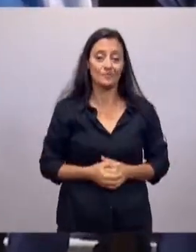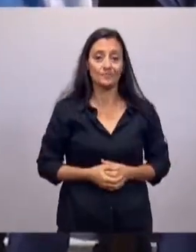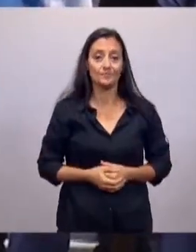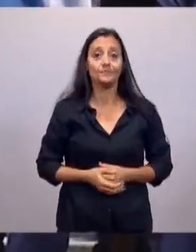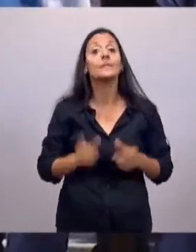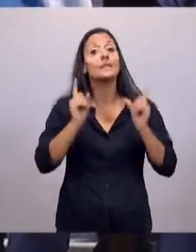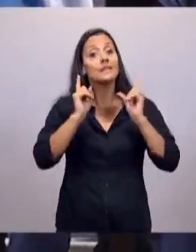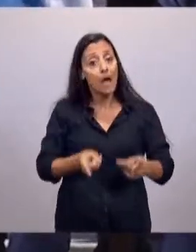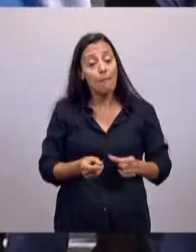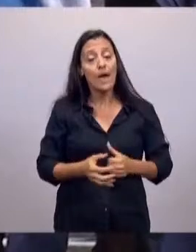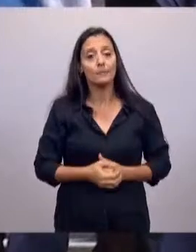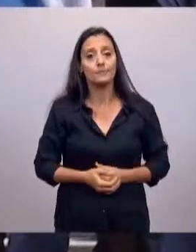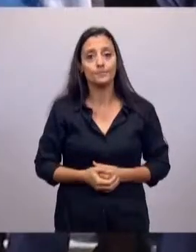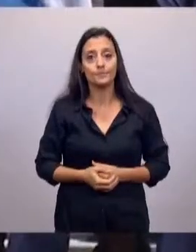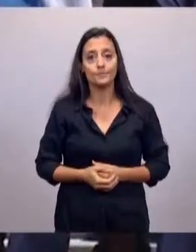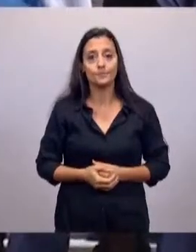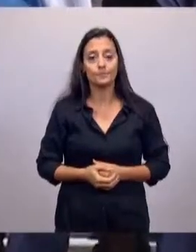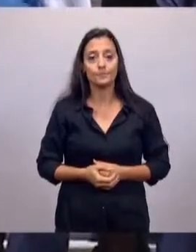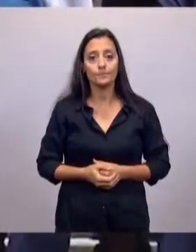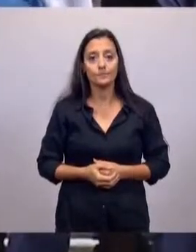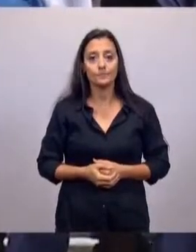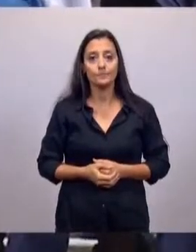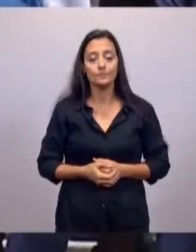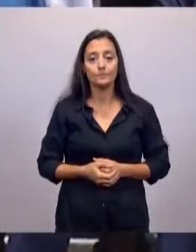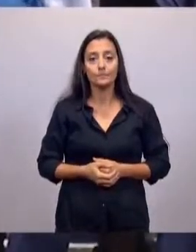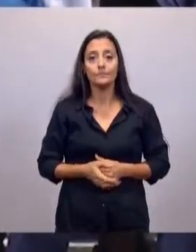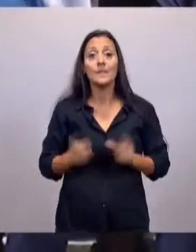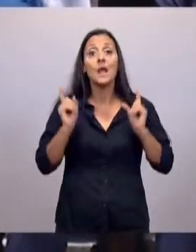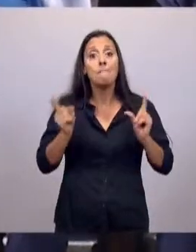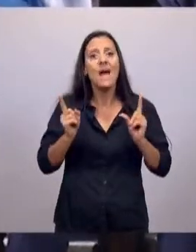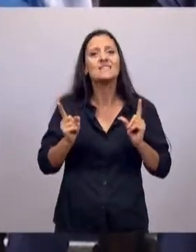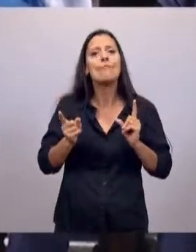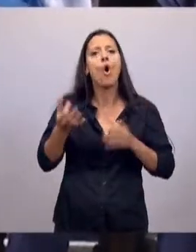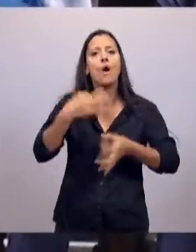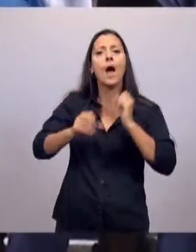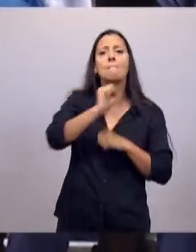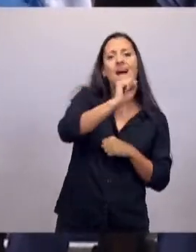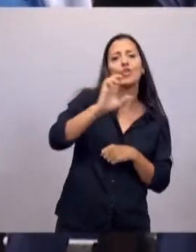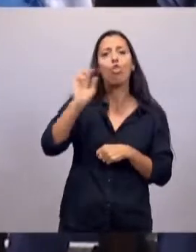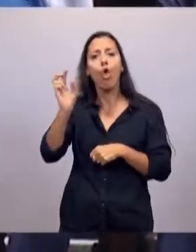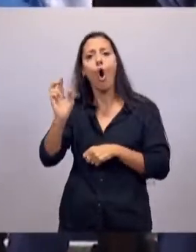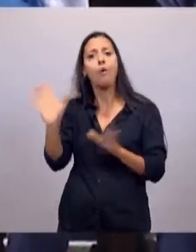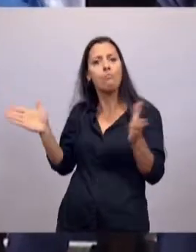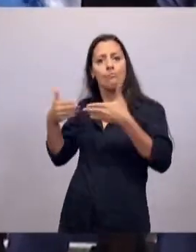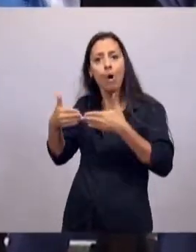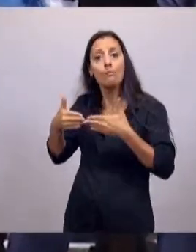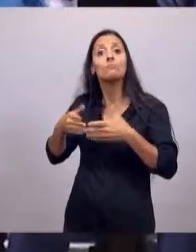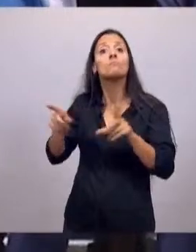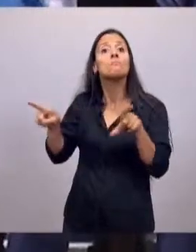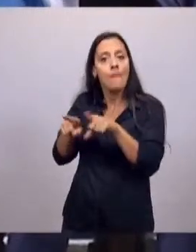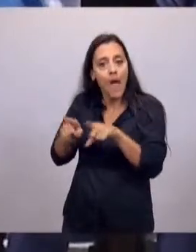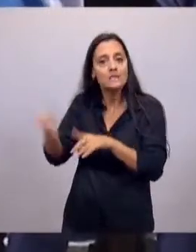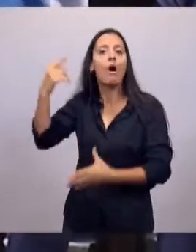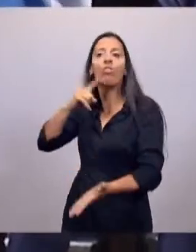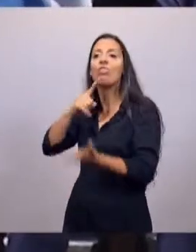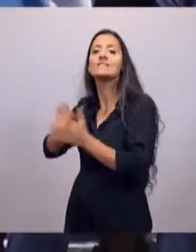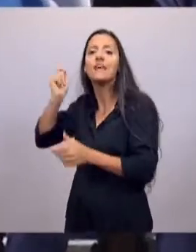A su vez, el cepo cambiario, otra herencia de este gobierno,